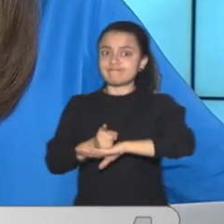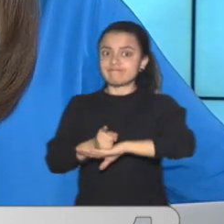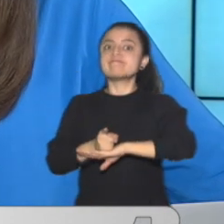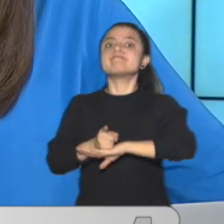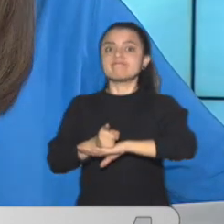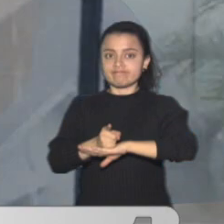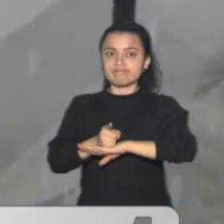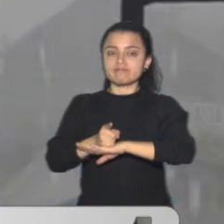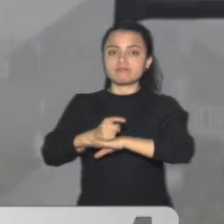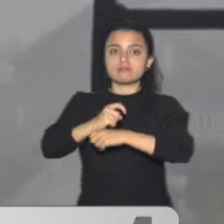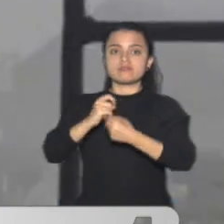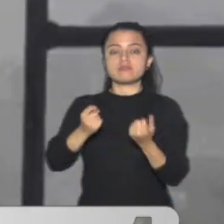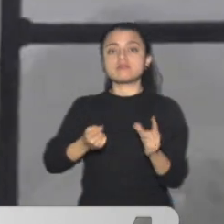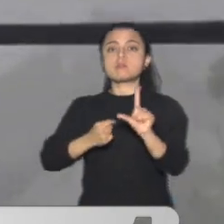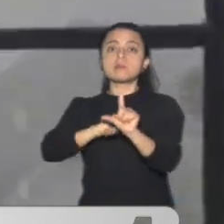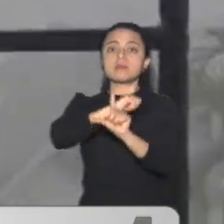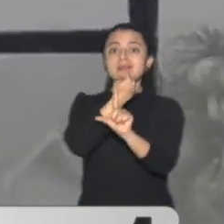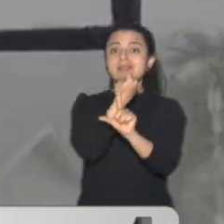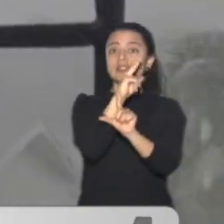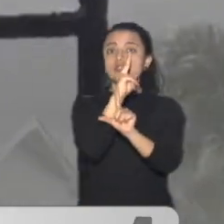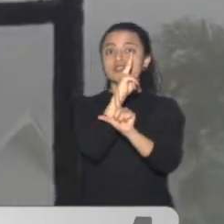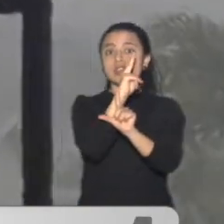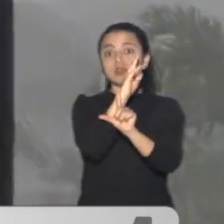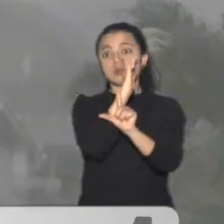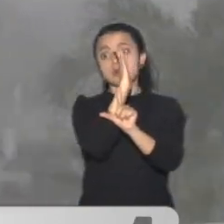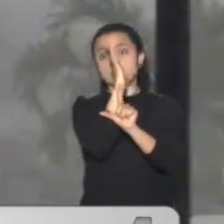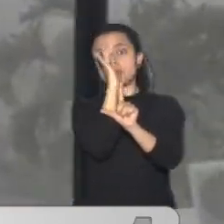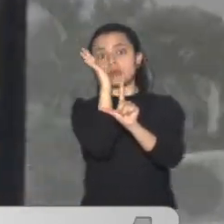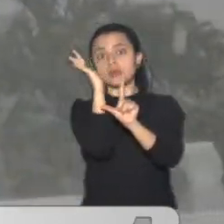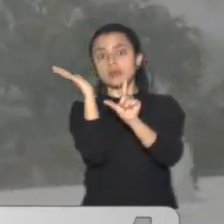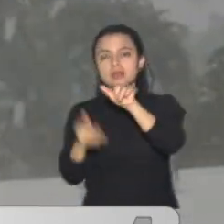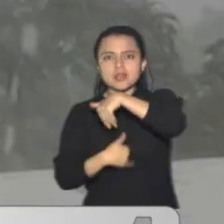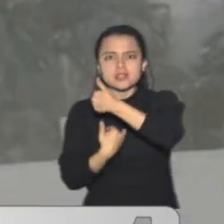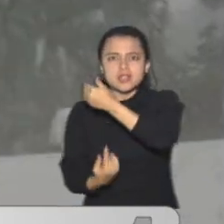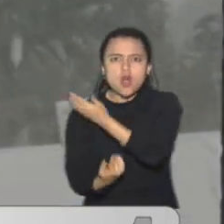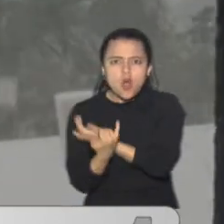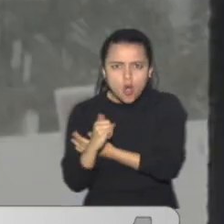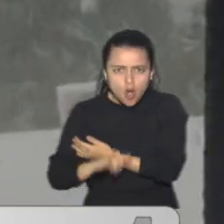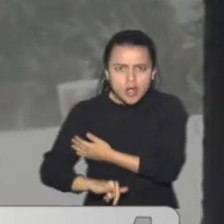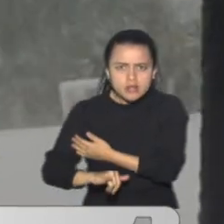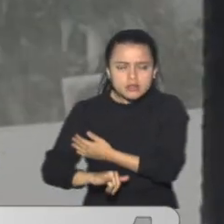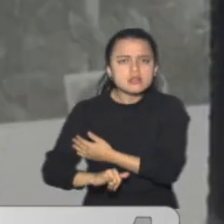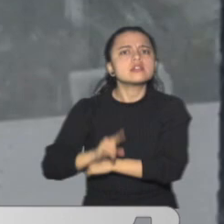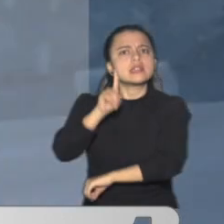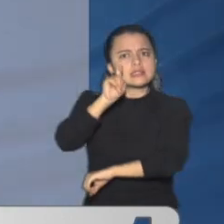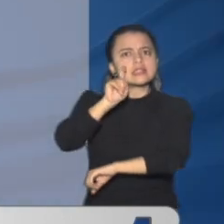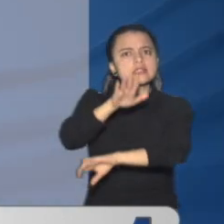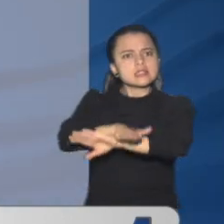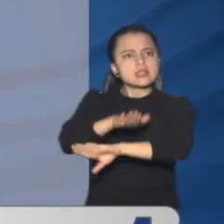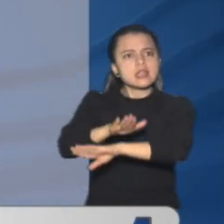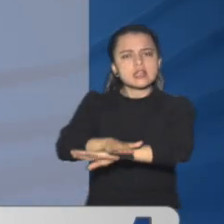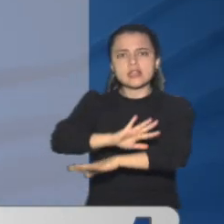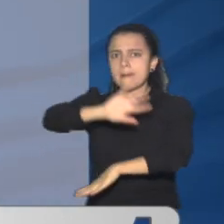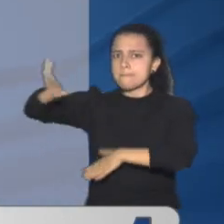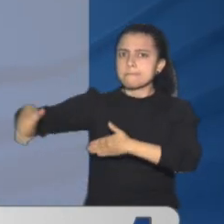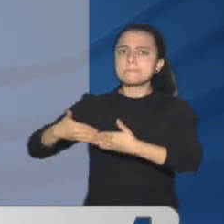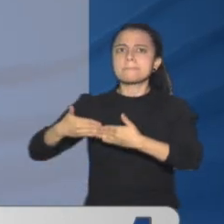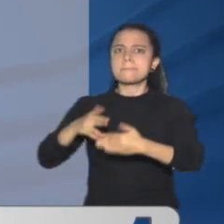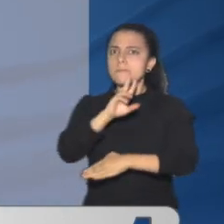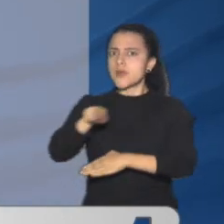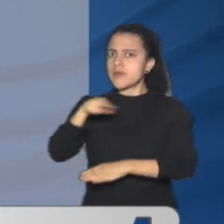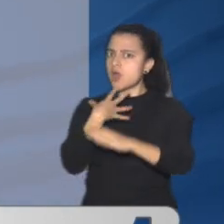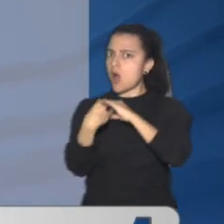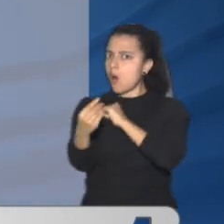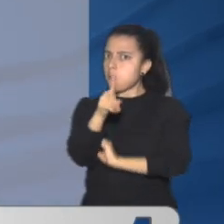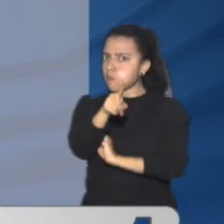medianoche hasta las 6 de la tarde de hoy los fuertes vientos y las lluvias que se presentan en la isla por el paso del ciclón atún